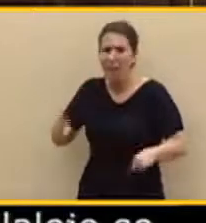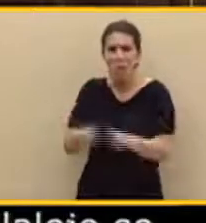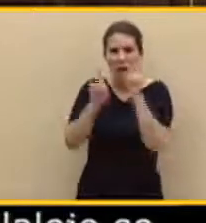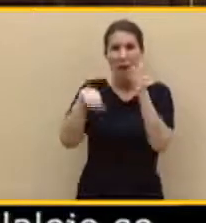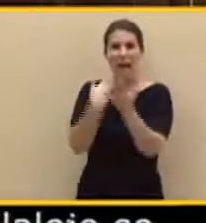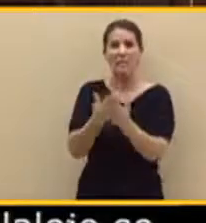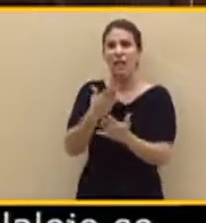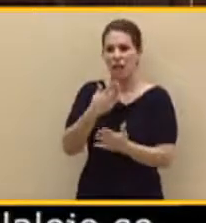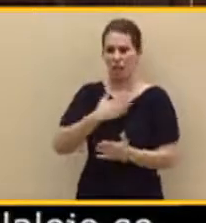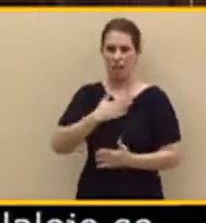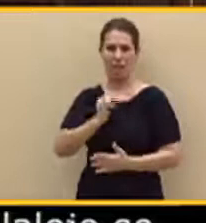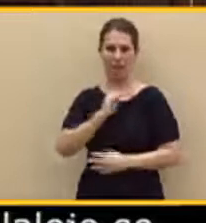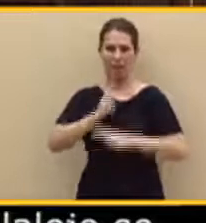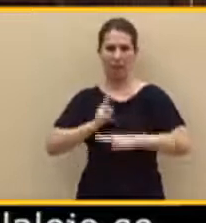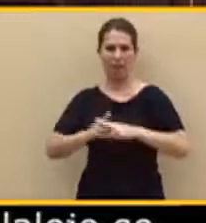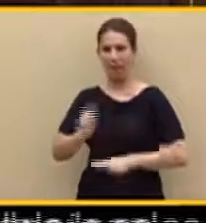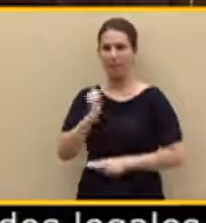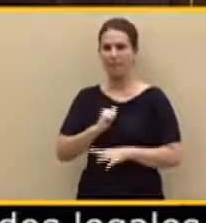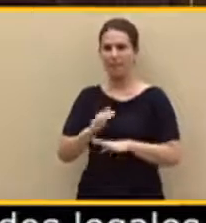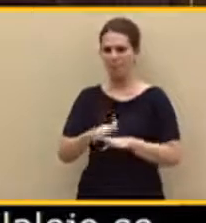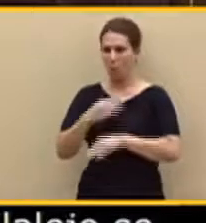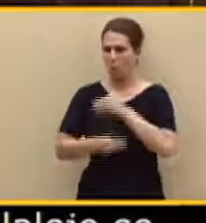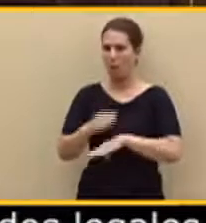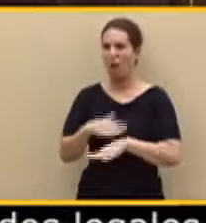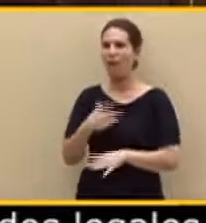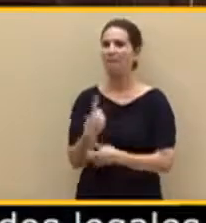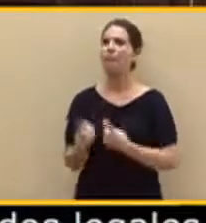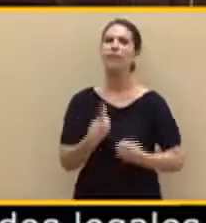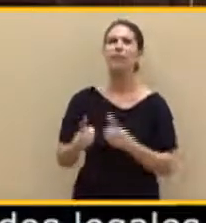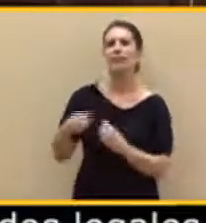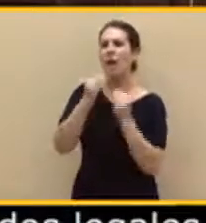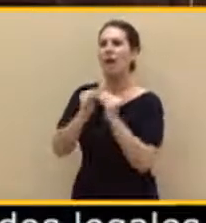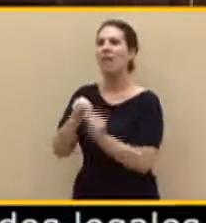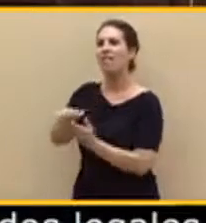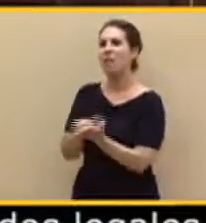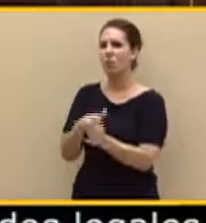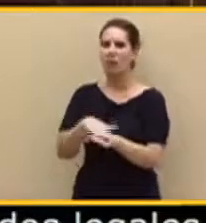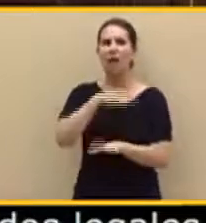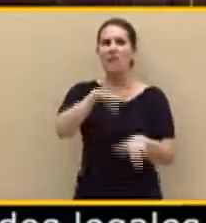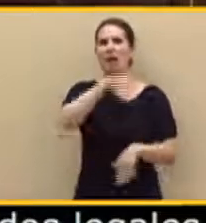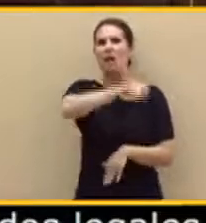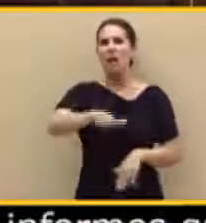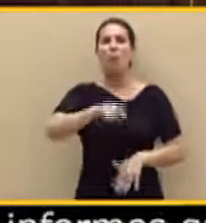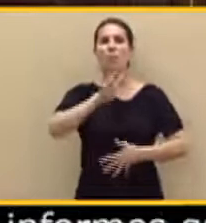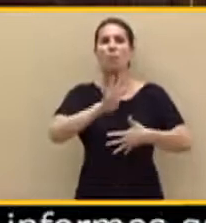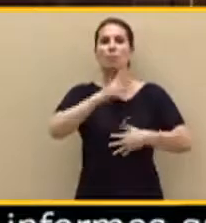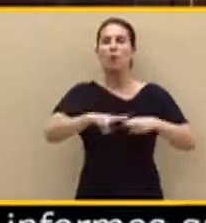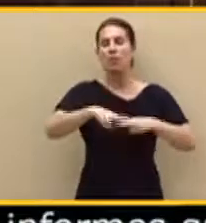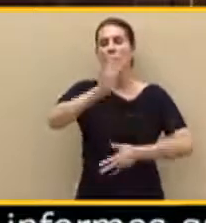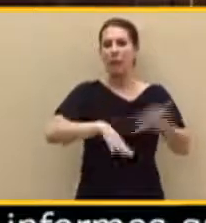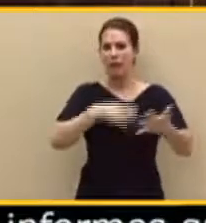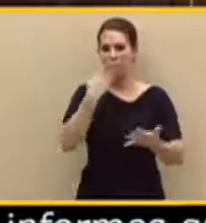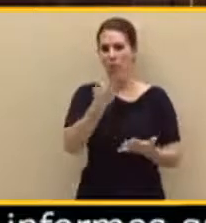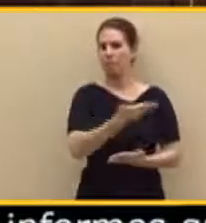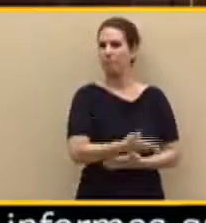falsas, para conseguir información y elaborar informes que desprestigiarían a los políticos catalanes, señorías. Conocemos con precisión